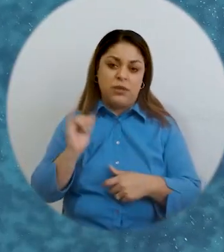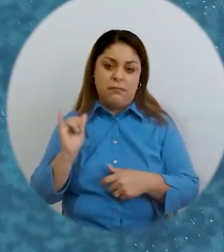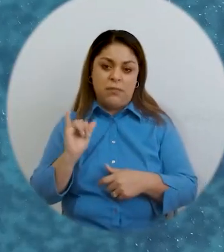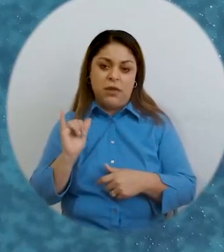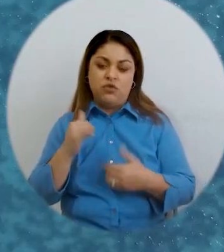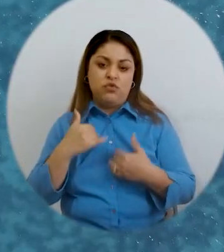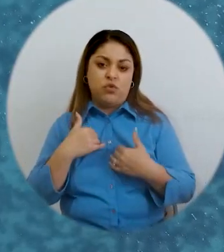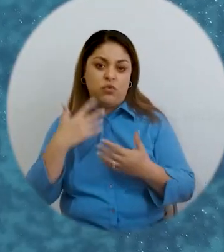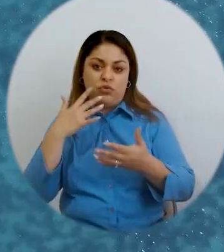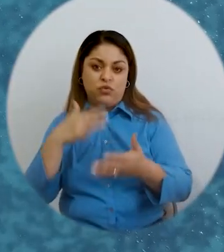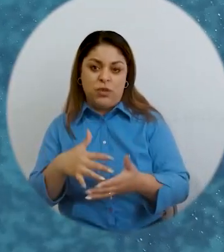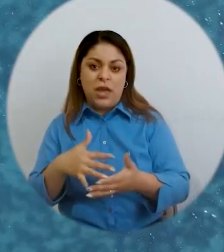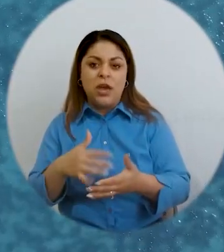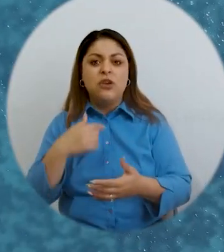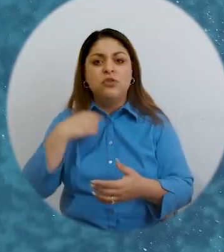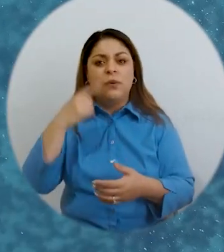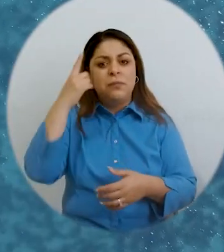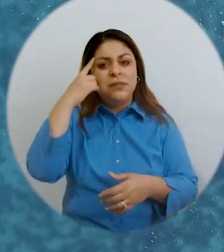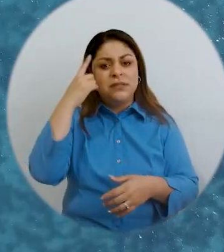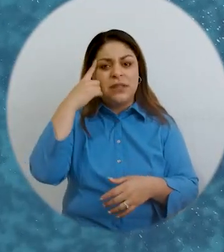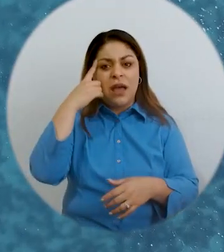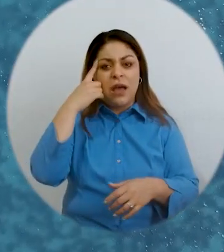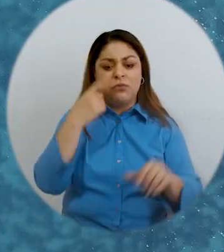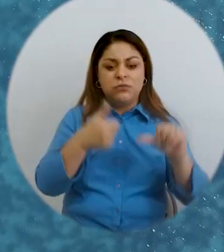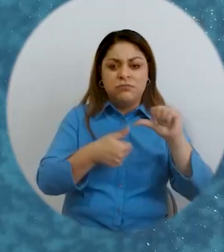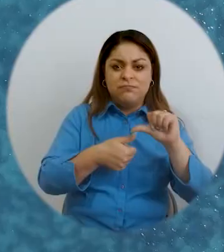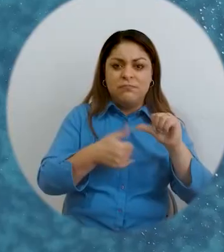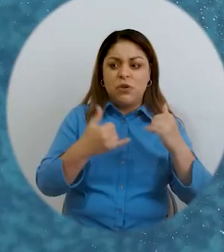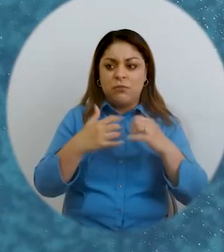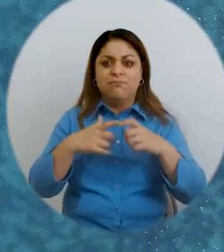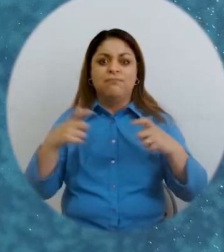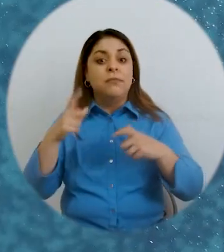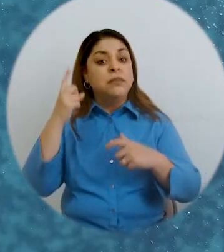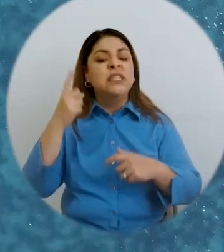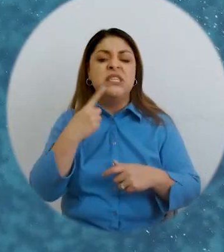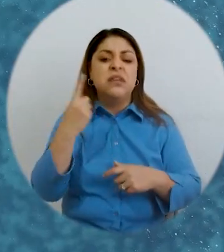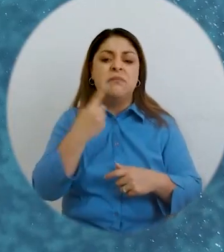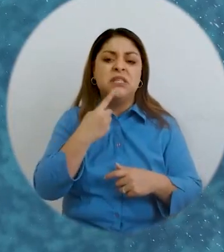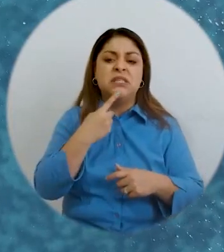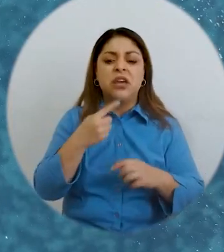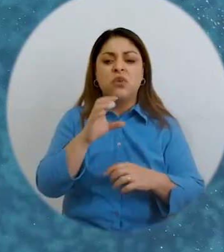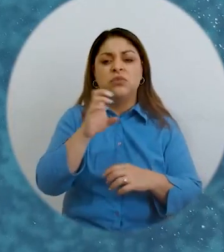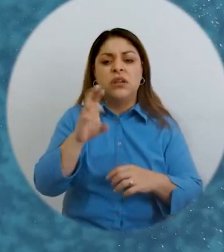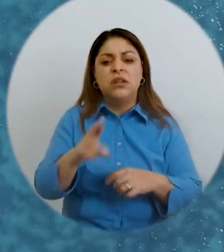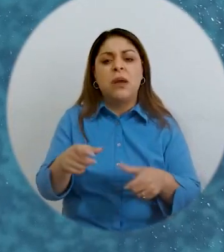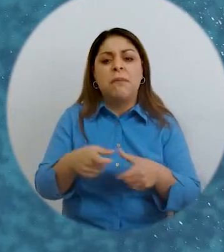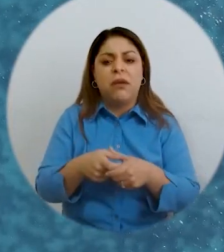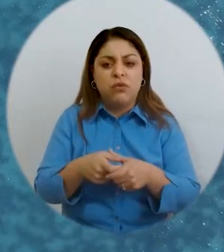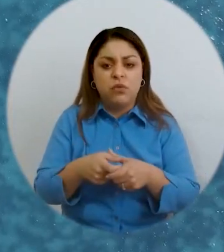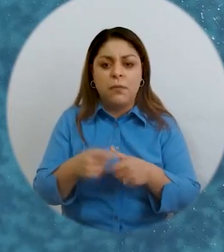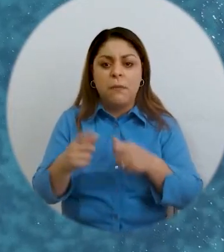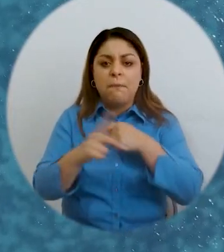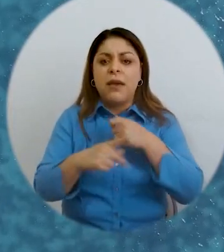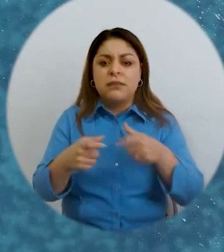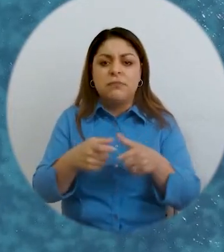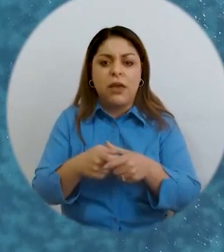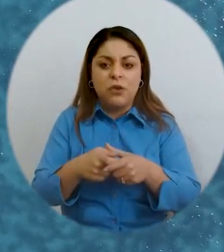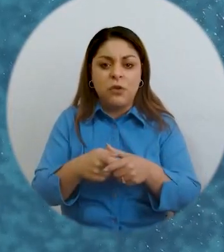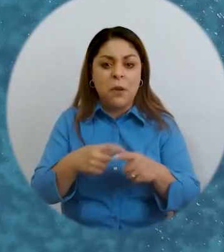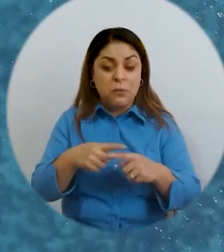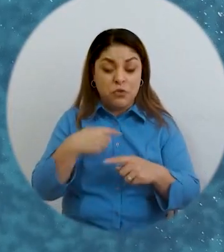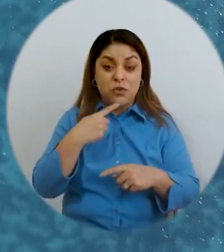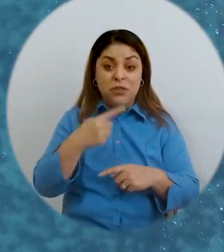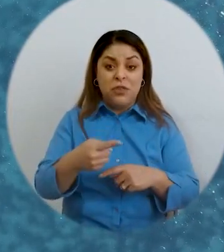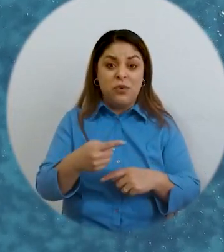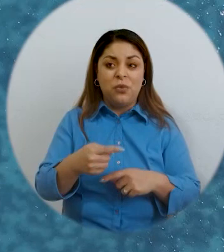porque yo eso no lo estudié en la escuela. Para mí que éramos de ese tamaño, exacto. y resulta que somos como así. Nos dicen que somos un país pequeño, pero yo le digo siempre a mis